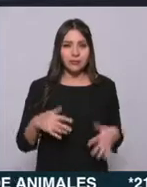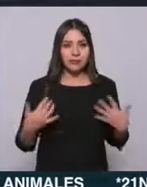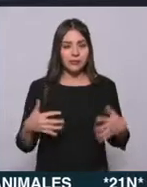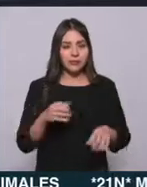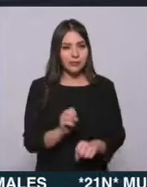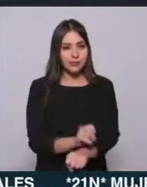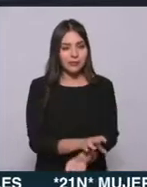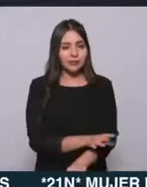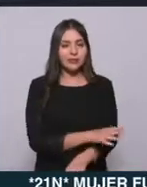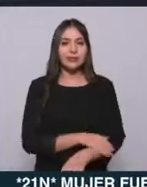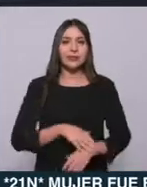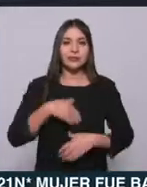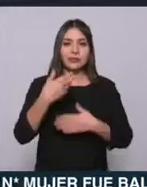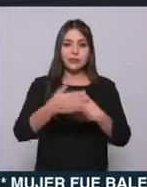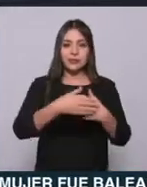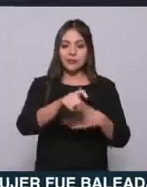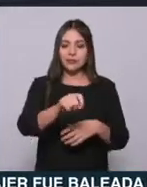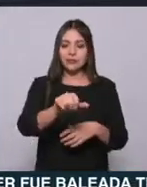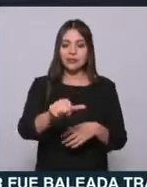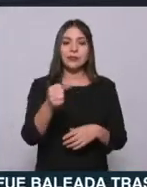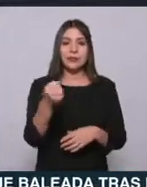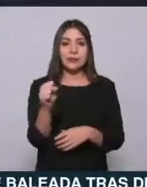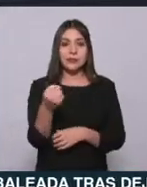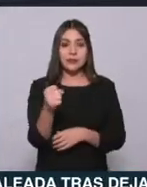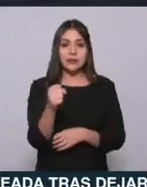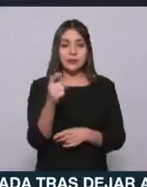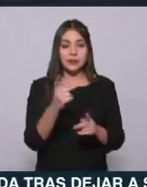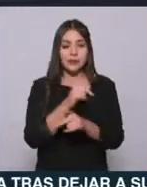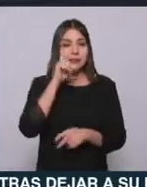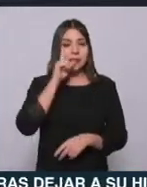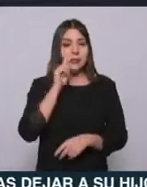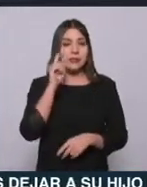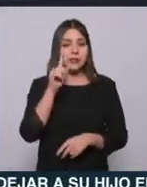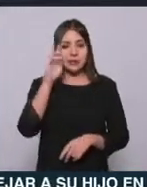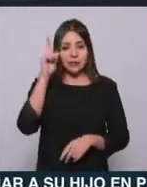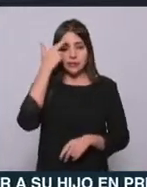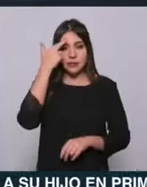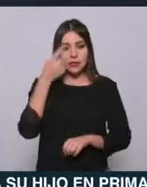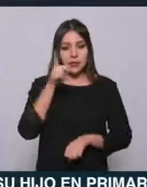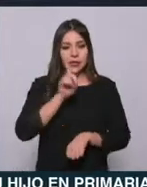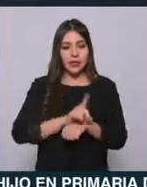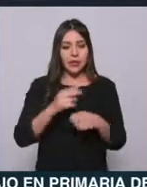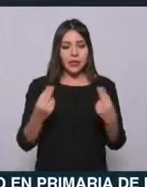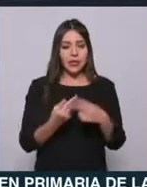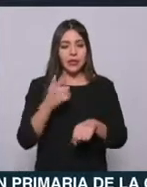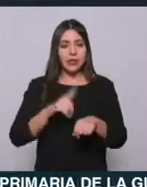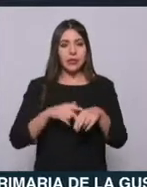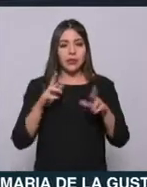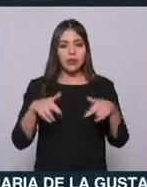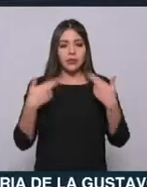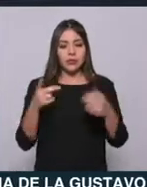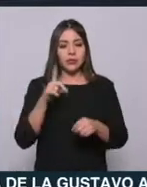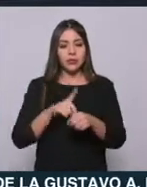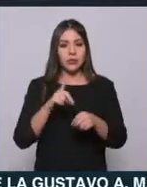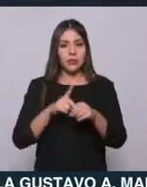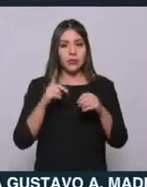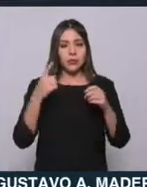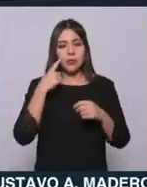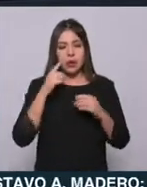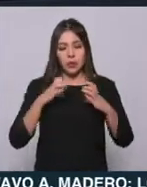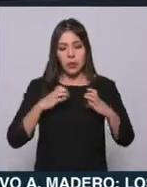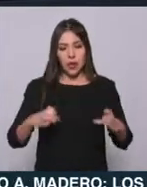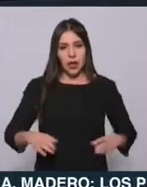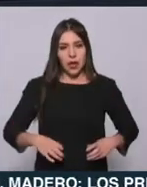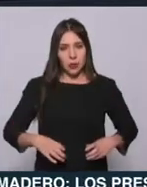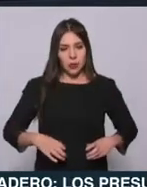El próximo 26 de septiembre, pasado mañana, se conmemora el Día Nacional de la Donación y Trasplante de Órganos. Esta fecha es una